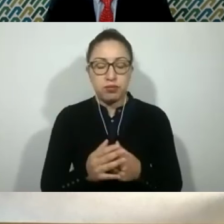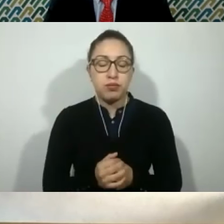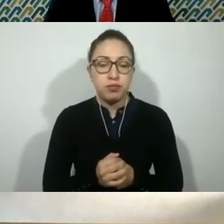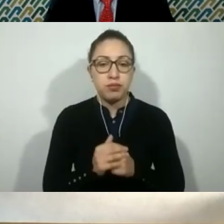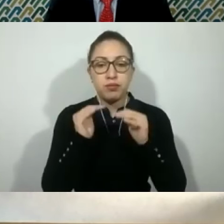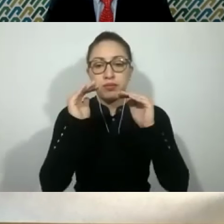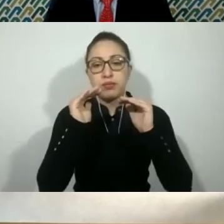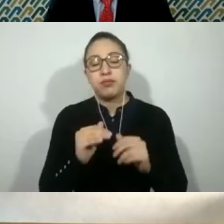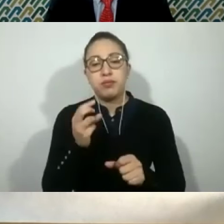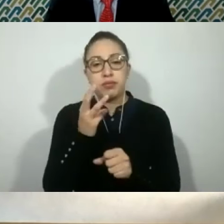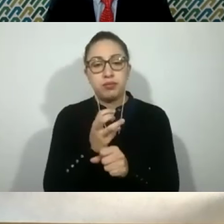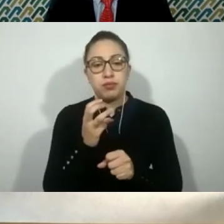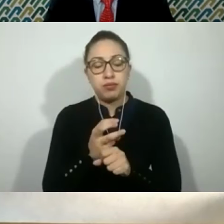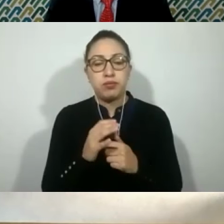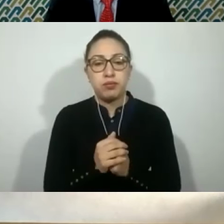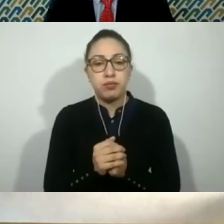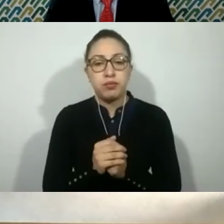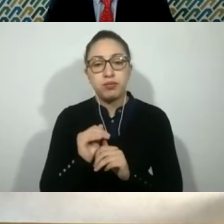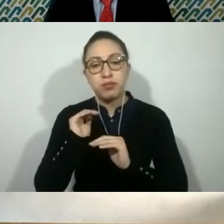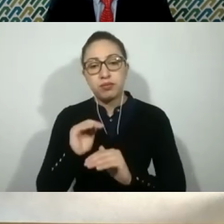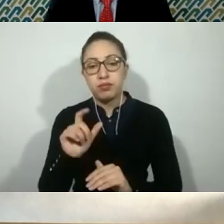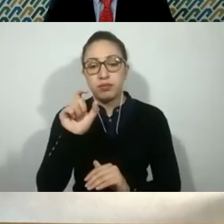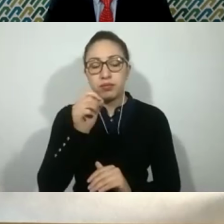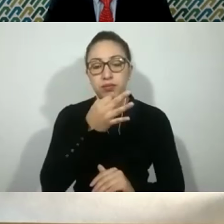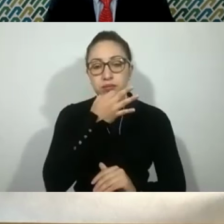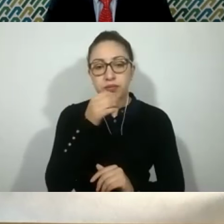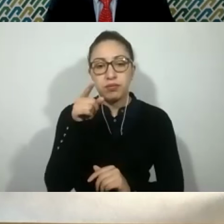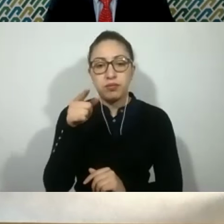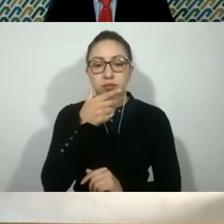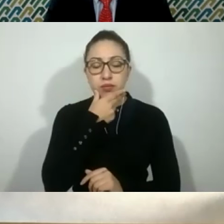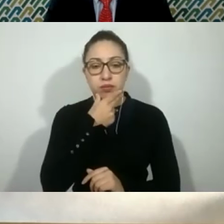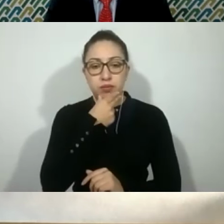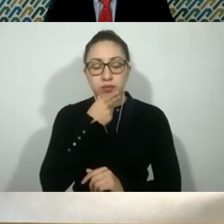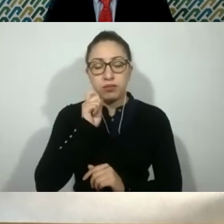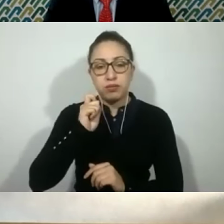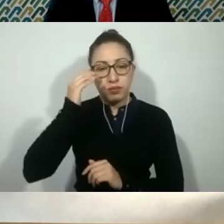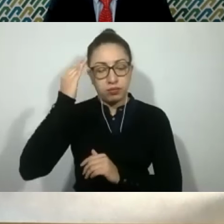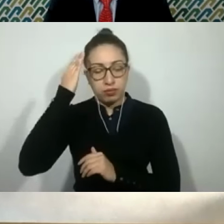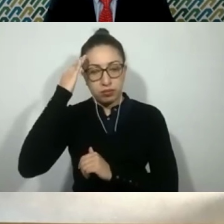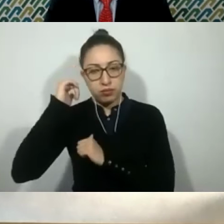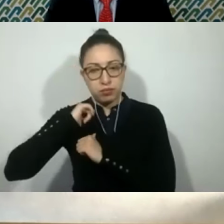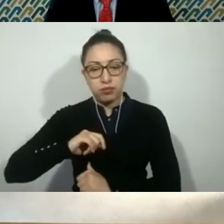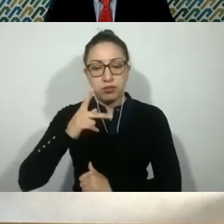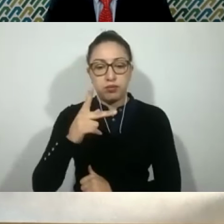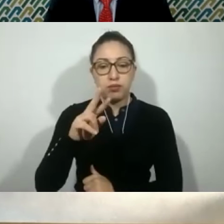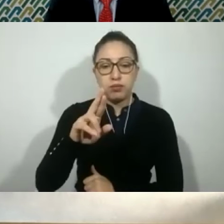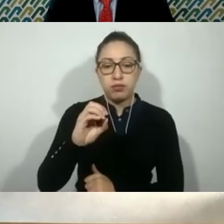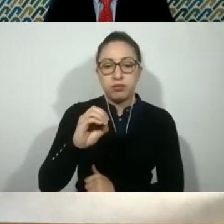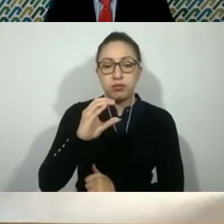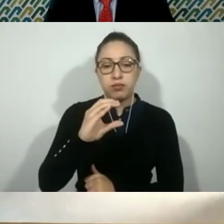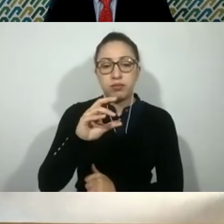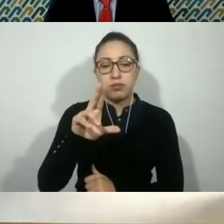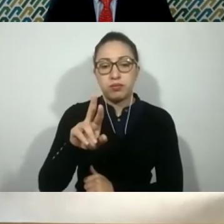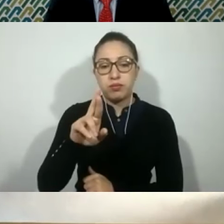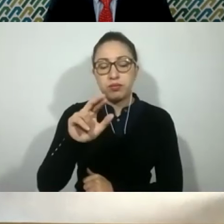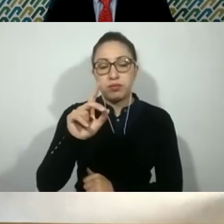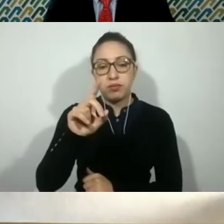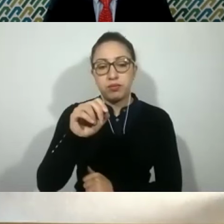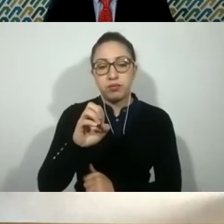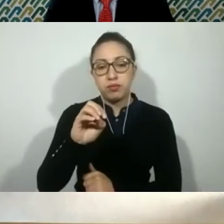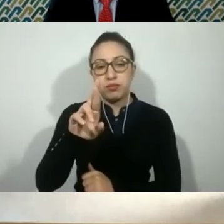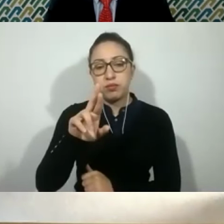3. Intervención de 20 minutos por parte de la persona servidora pública para exponer datos, conceptos,